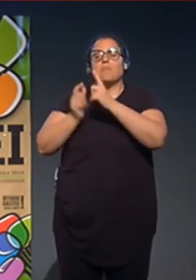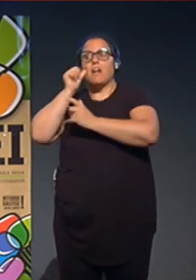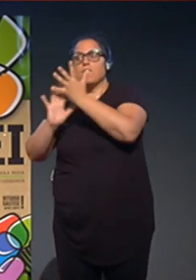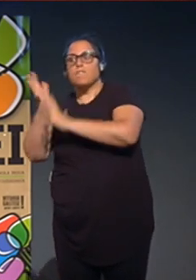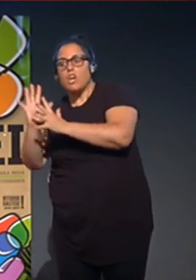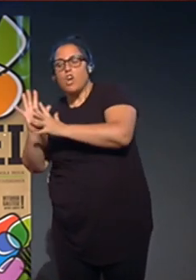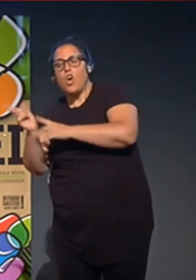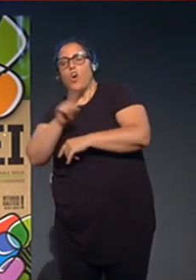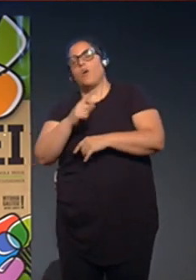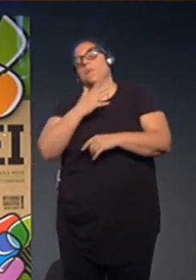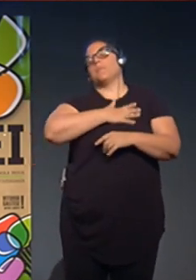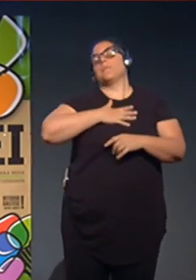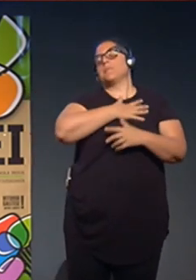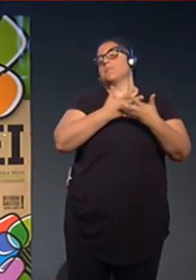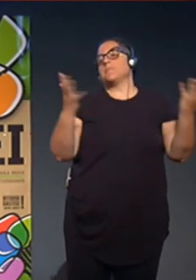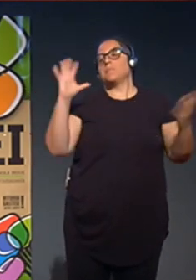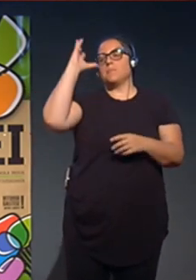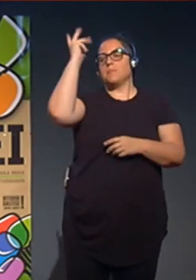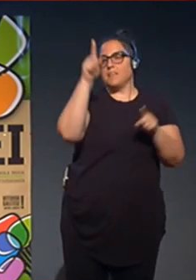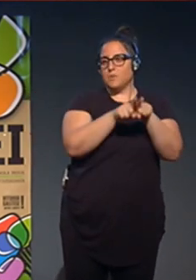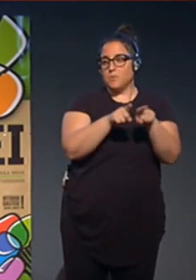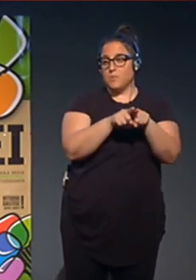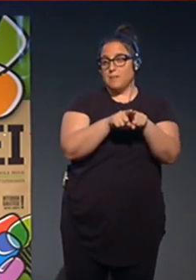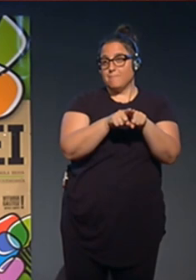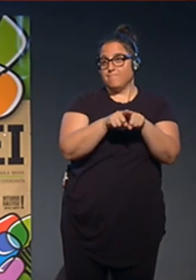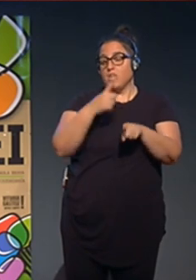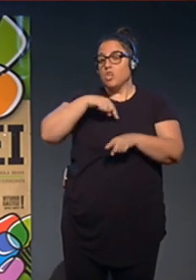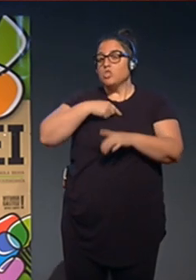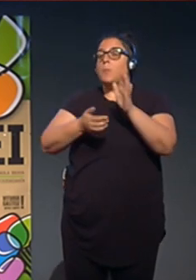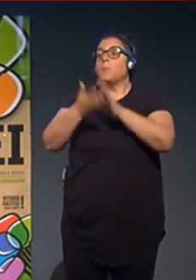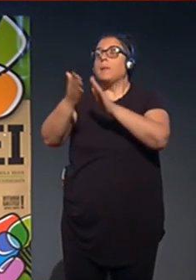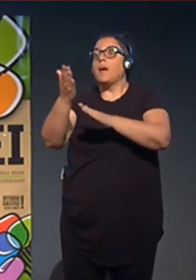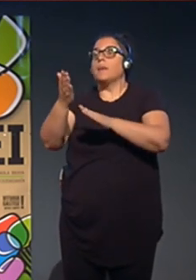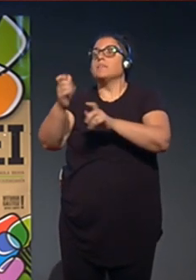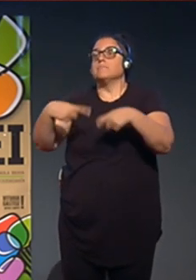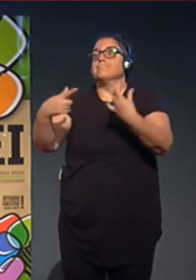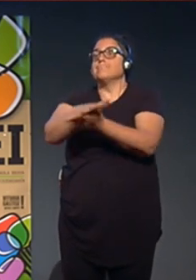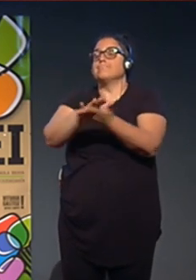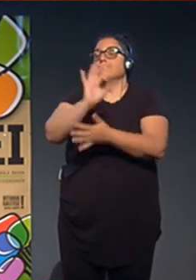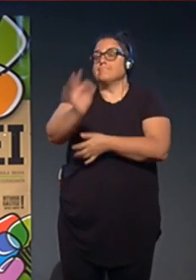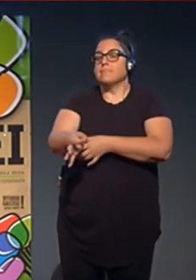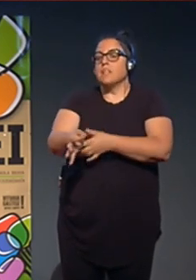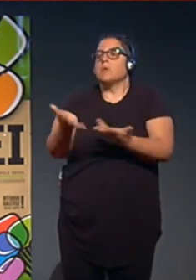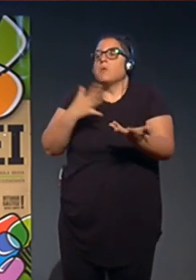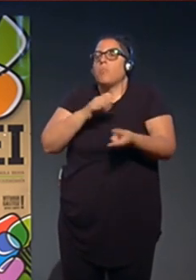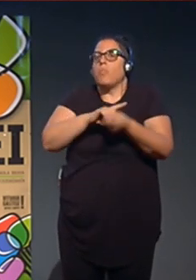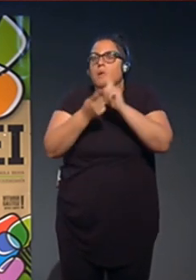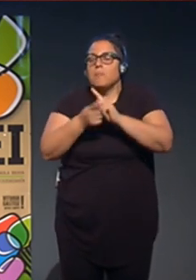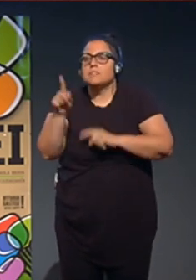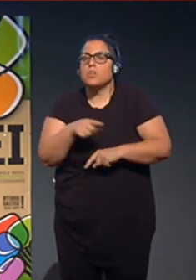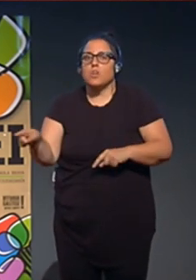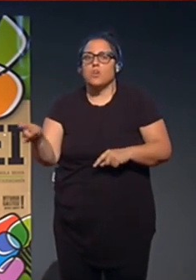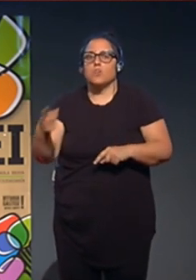Hacia dónde vamos pues vamos al ecocidio podemos cambiar qué quisiéramos hacer a dónde quisiéramos ir a transformar la